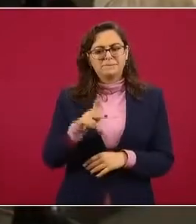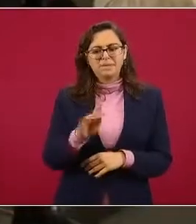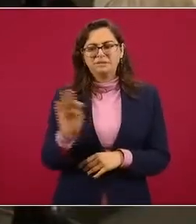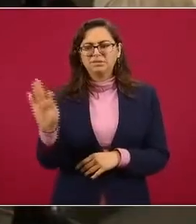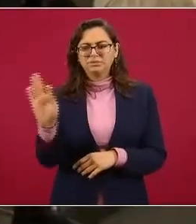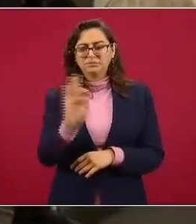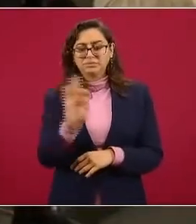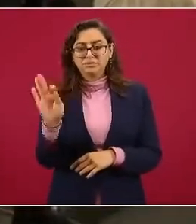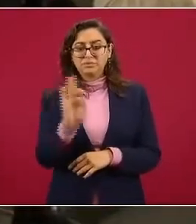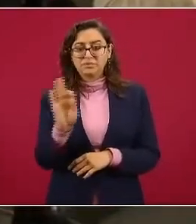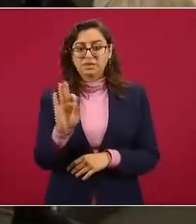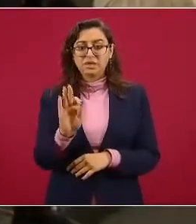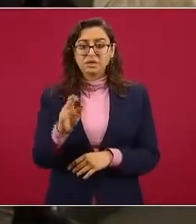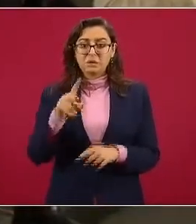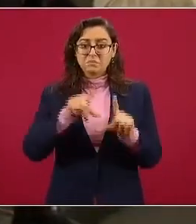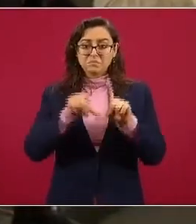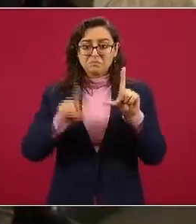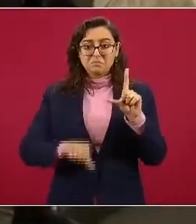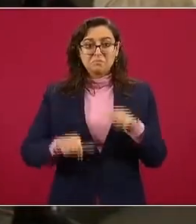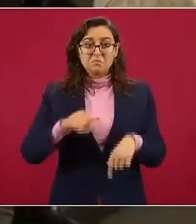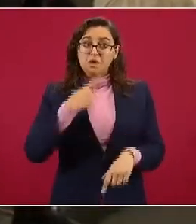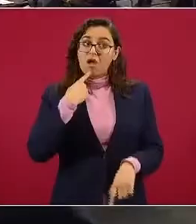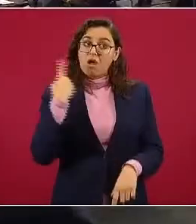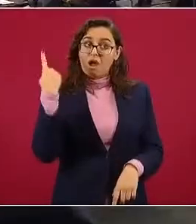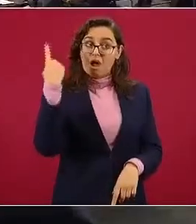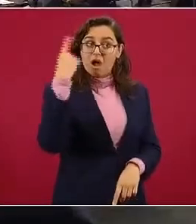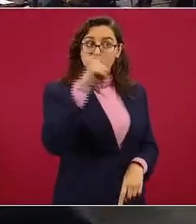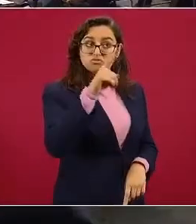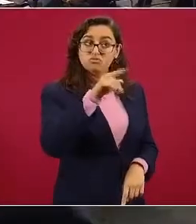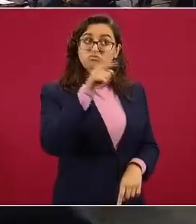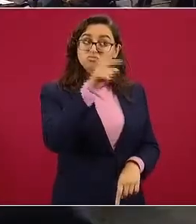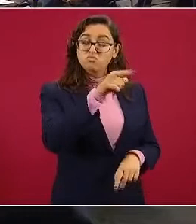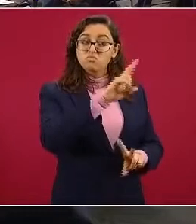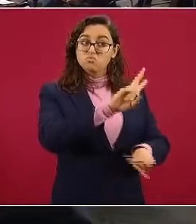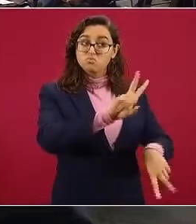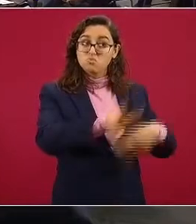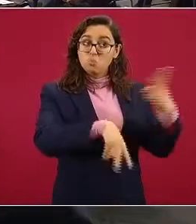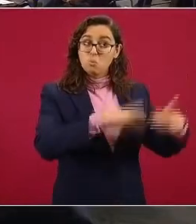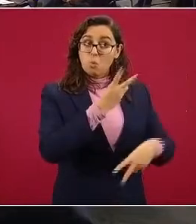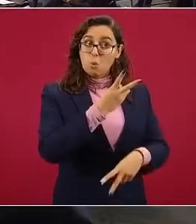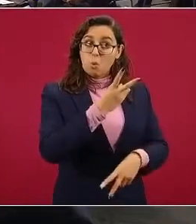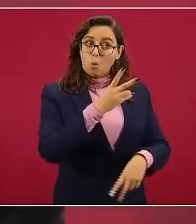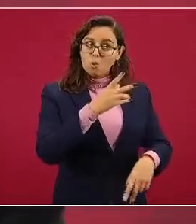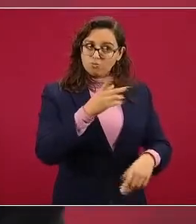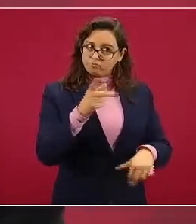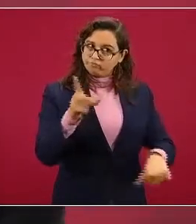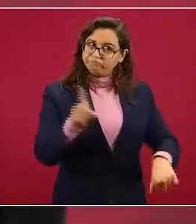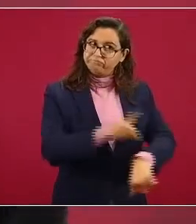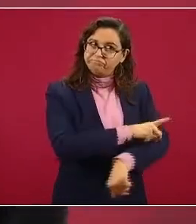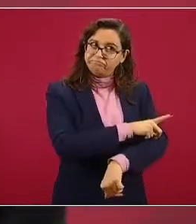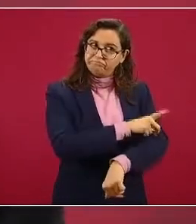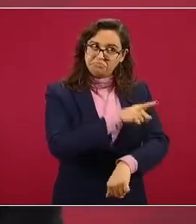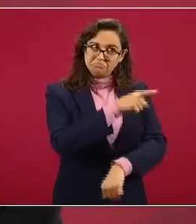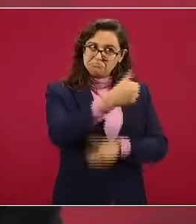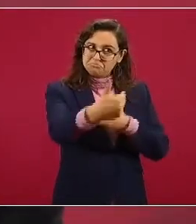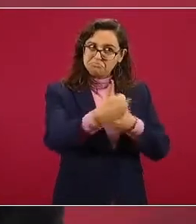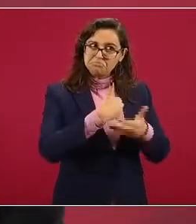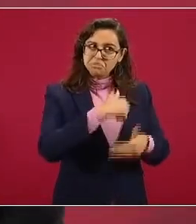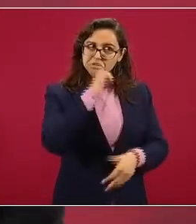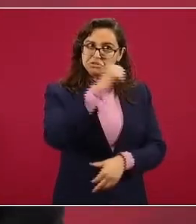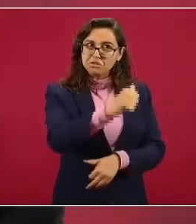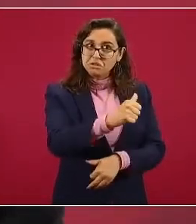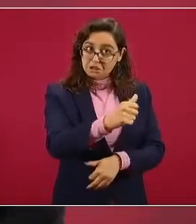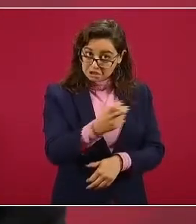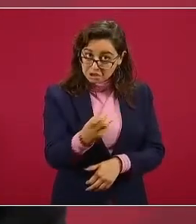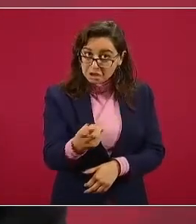operación de agencias como la DEA. No, yo no le externé al fiscal general